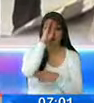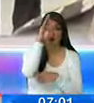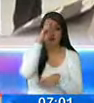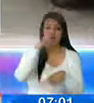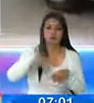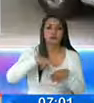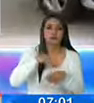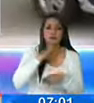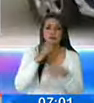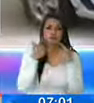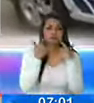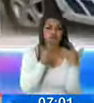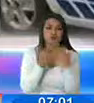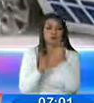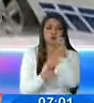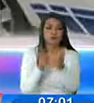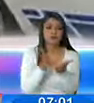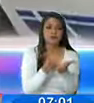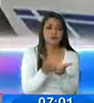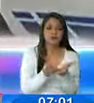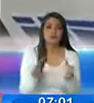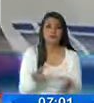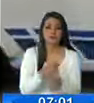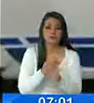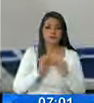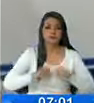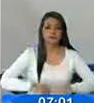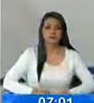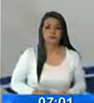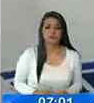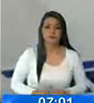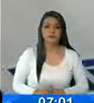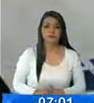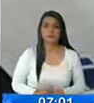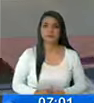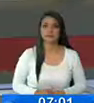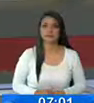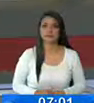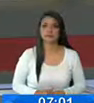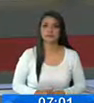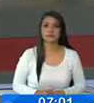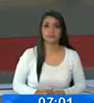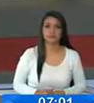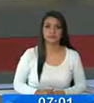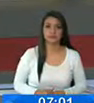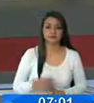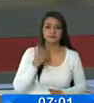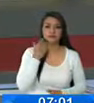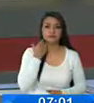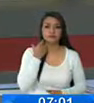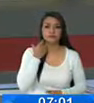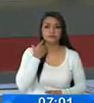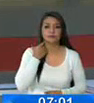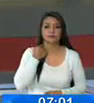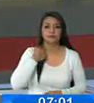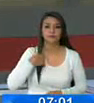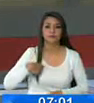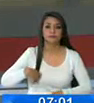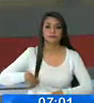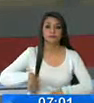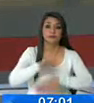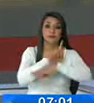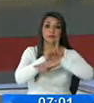en constante para servir a la ciudadanía. Informó Roselena Vázquez. Vamos a contarles ahora que el director